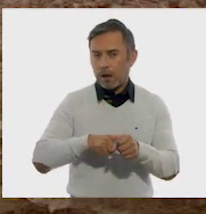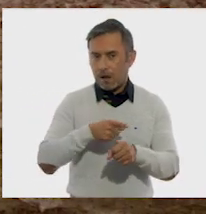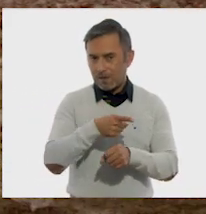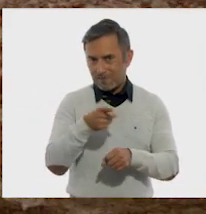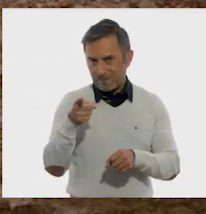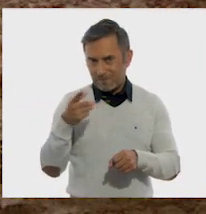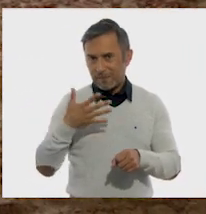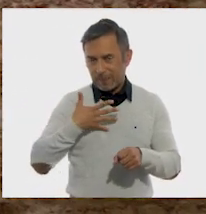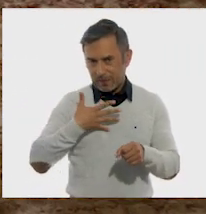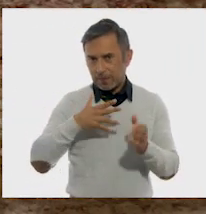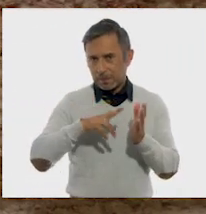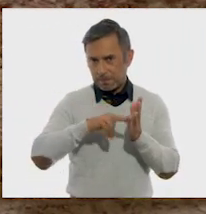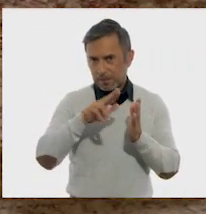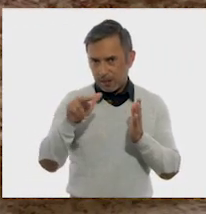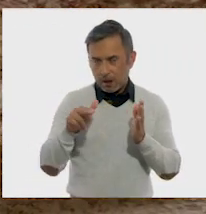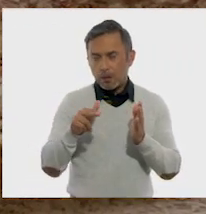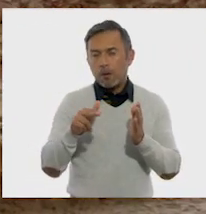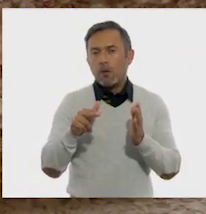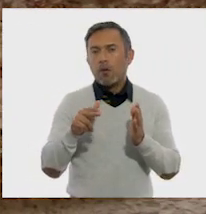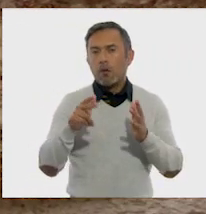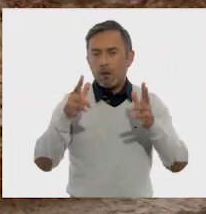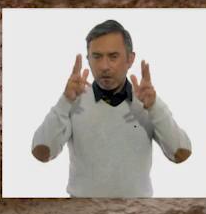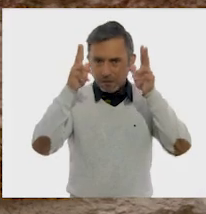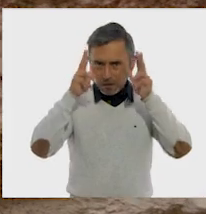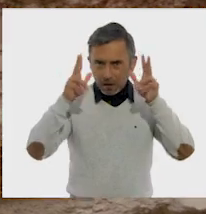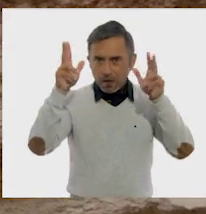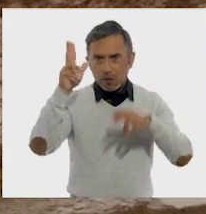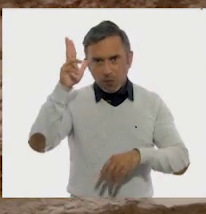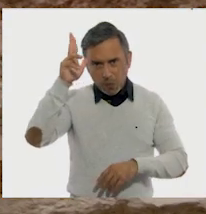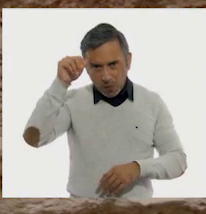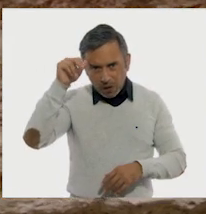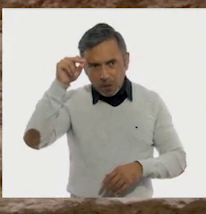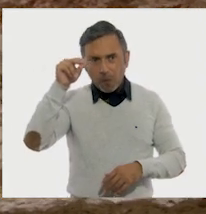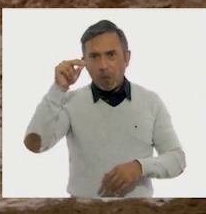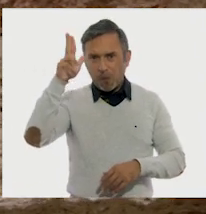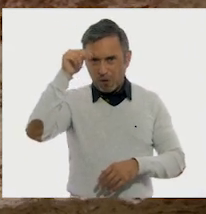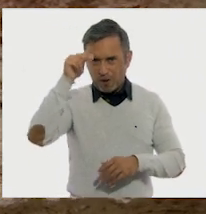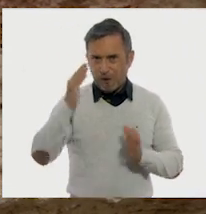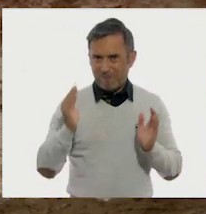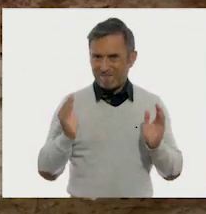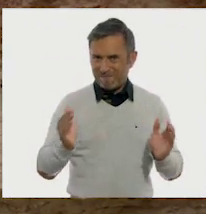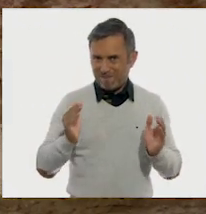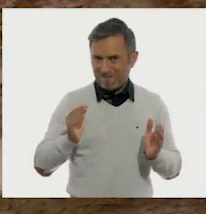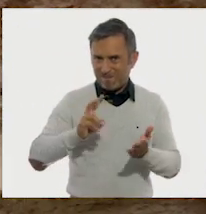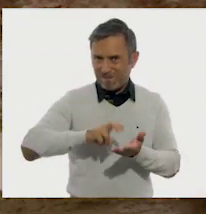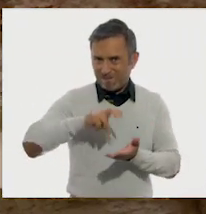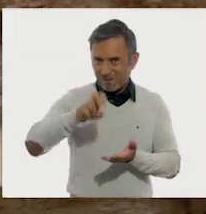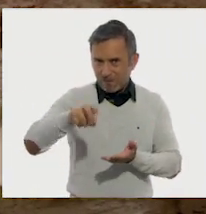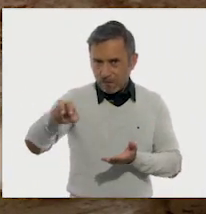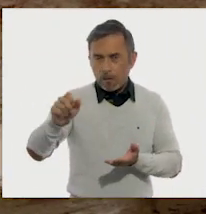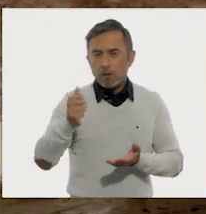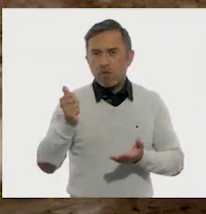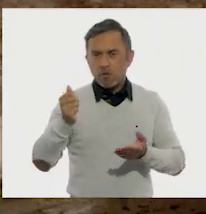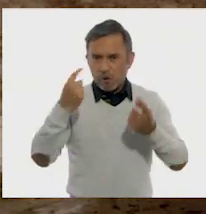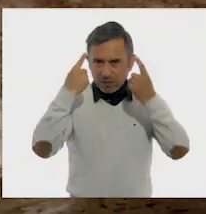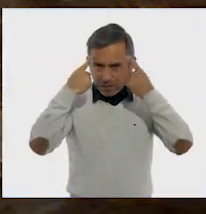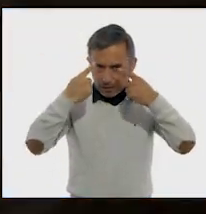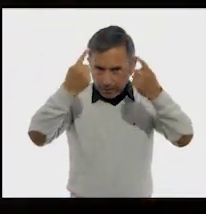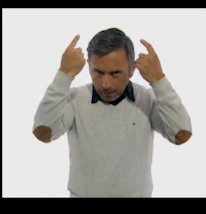las venado, conejo, liebres, el cimarrón,